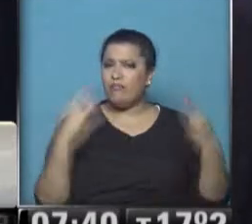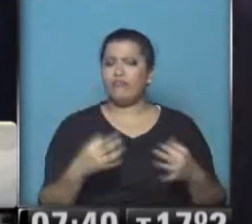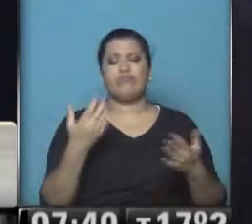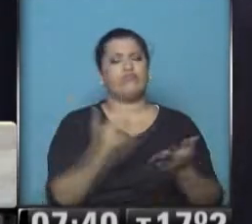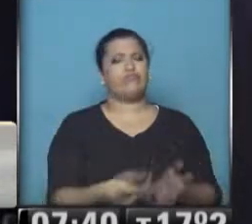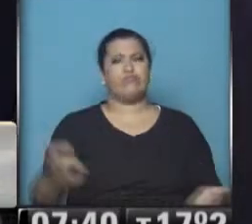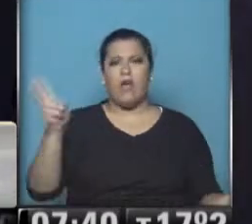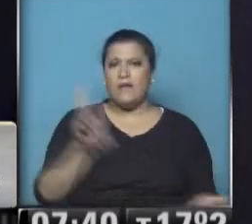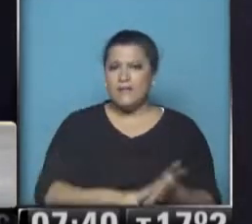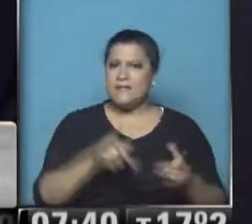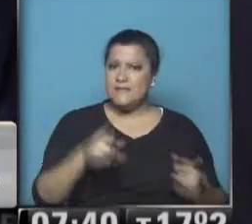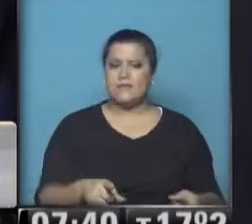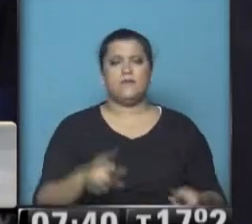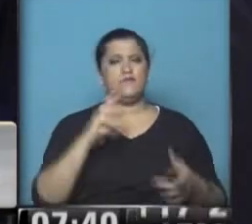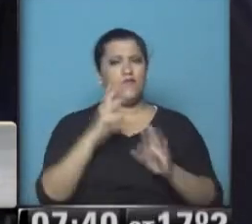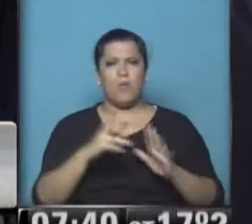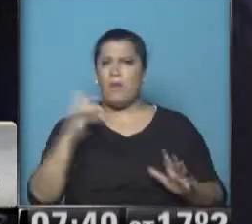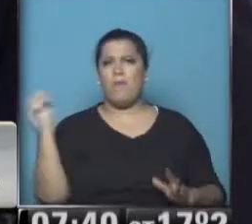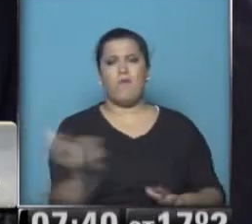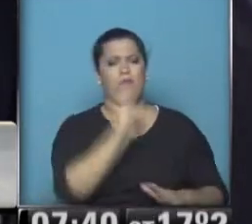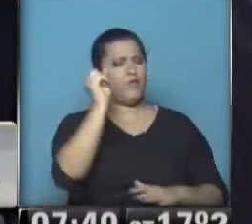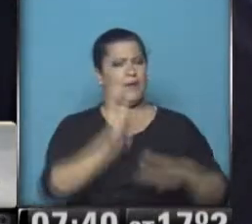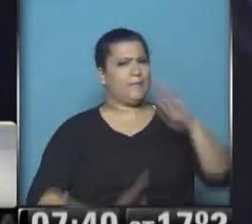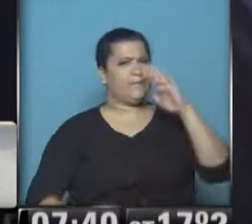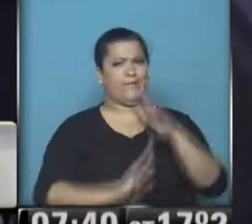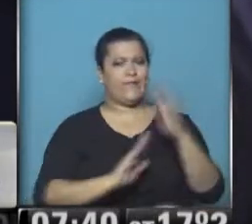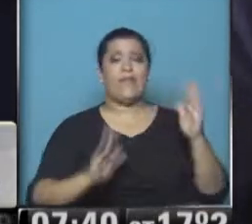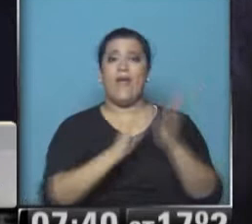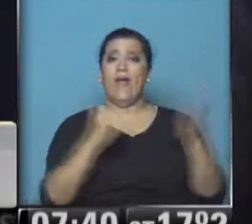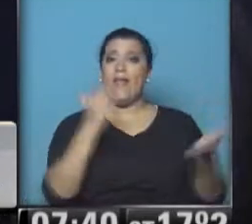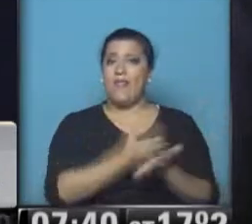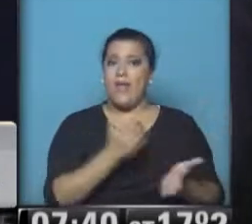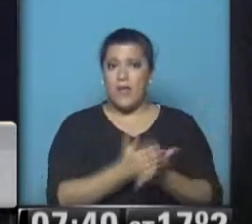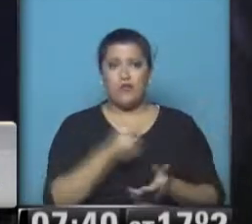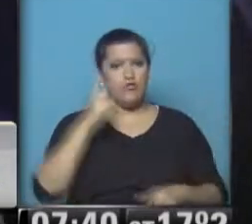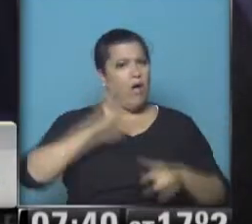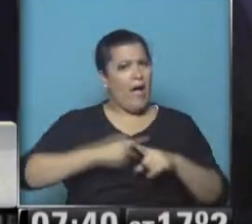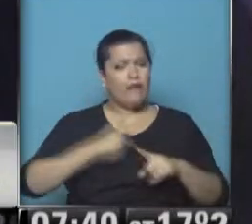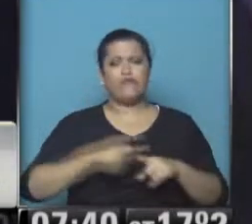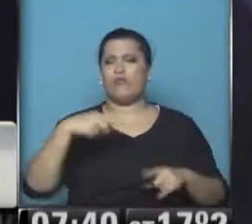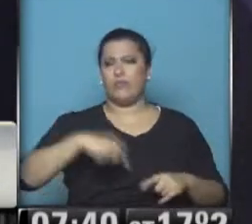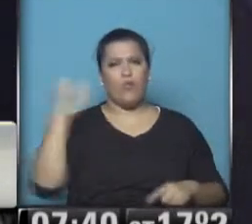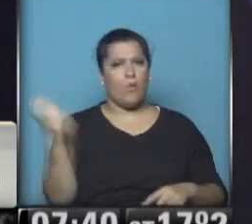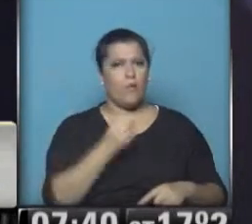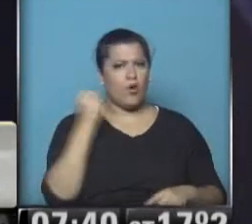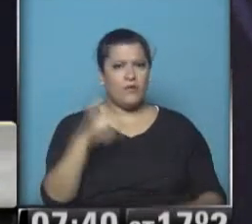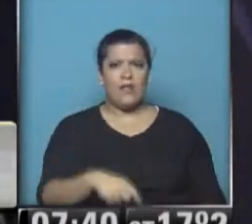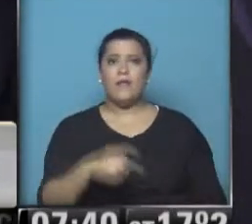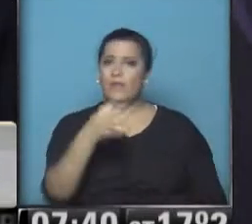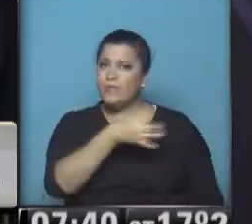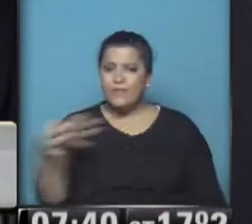toda una columna vertebral del derecho, ¿no? Es un acto institucional importantísimo. Y efectivamente,